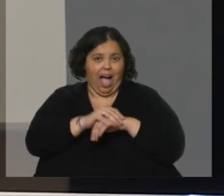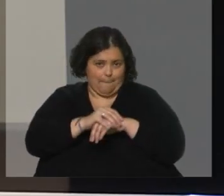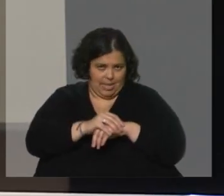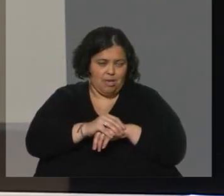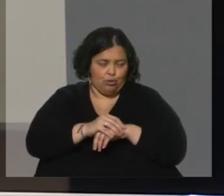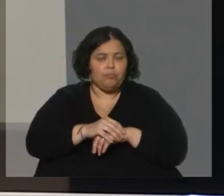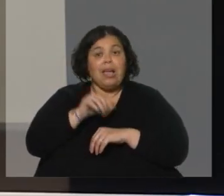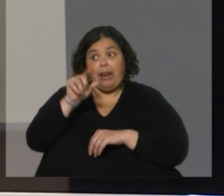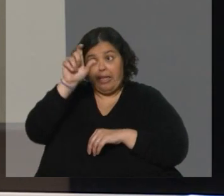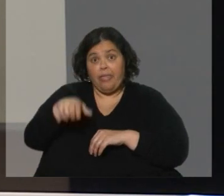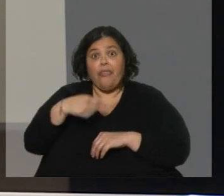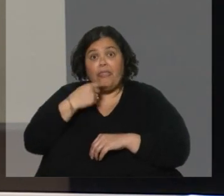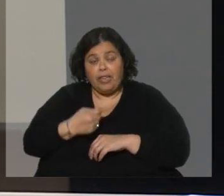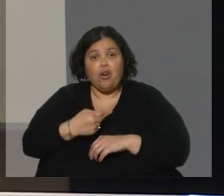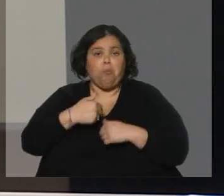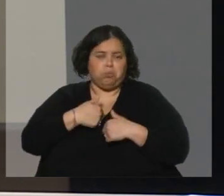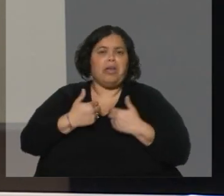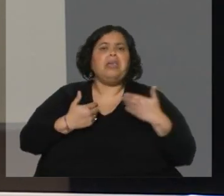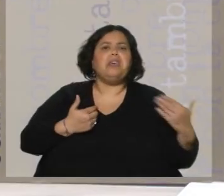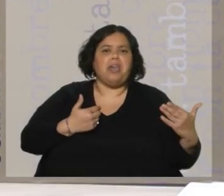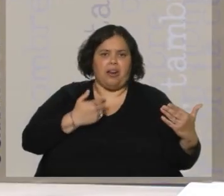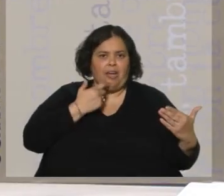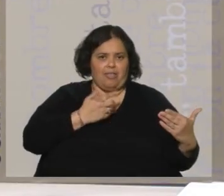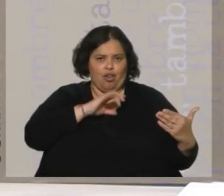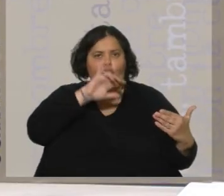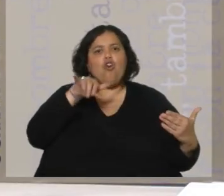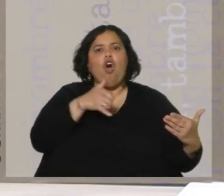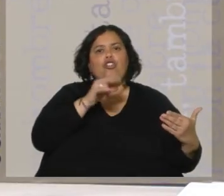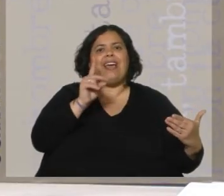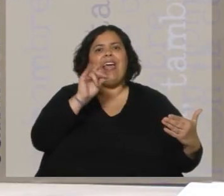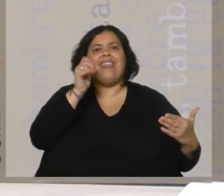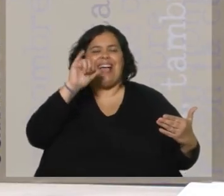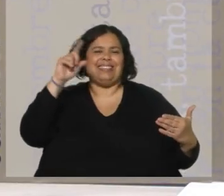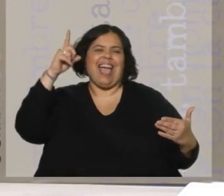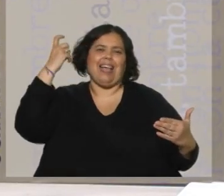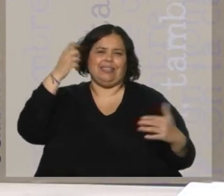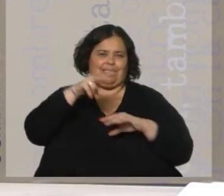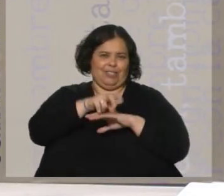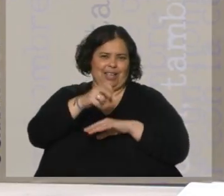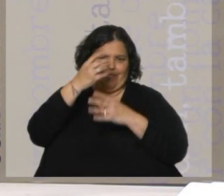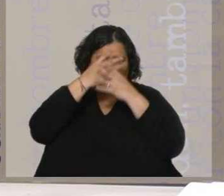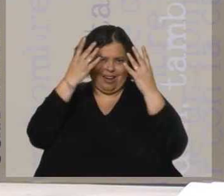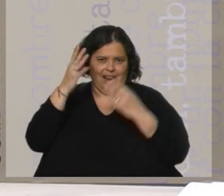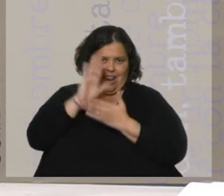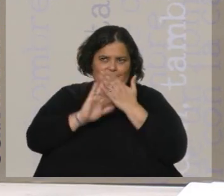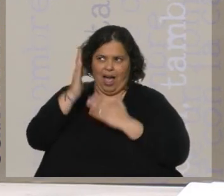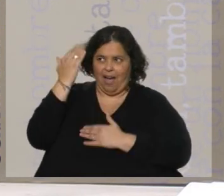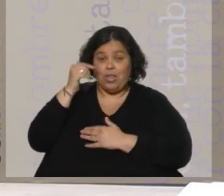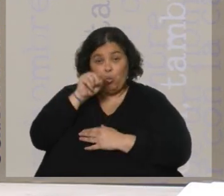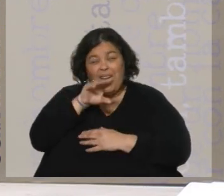identificó como alguien de izquierda usted se refiere Solo a lo técnico también a lo